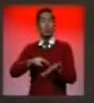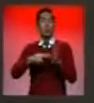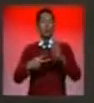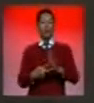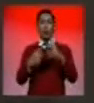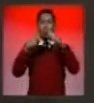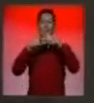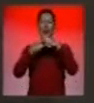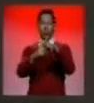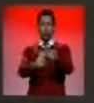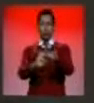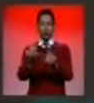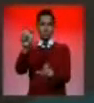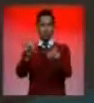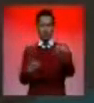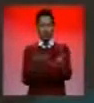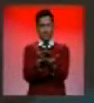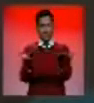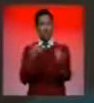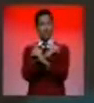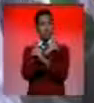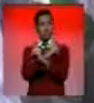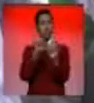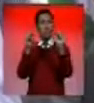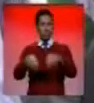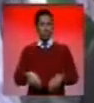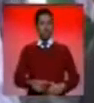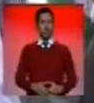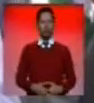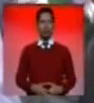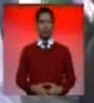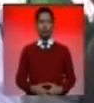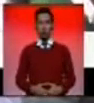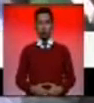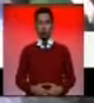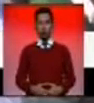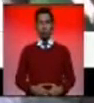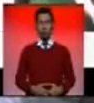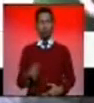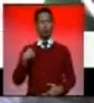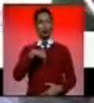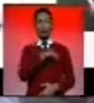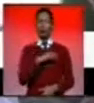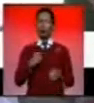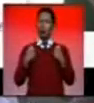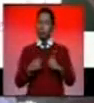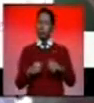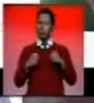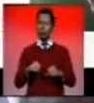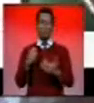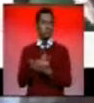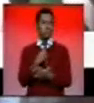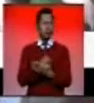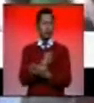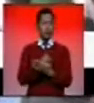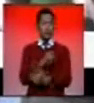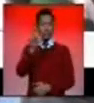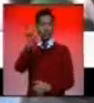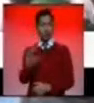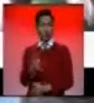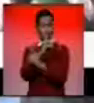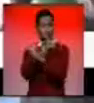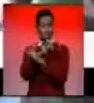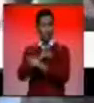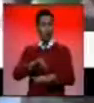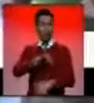sectores sociales más sensibles. No puede ser posible que un gusano tenga una piedra donde meterse y que una persona con discapacidad